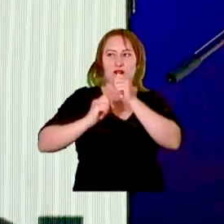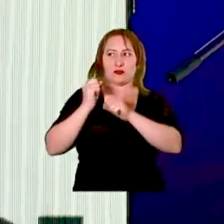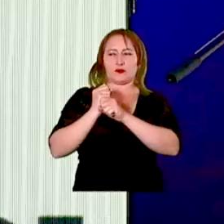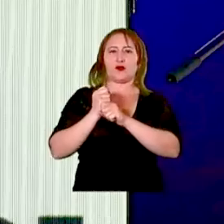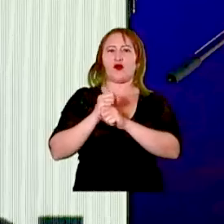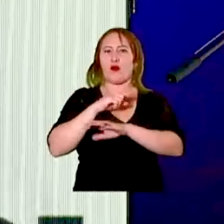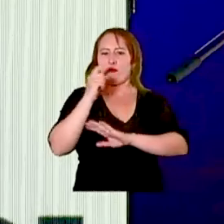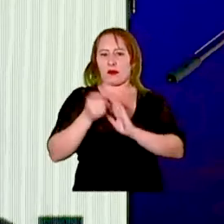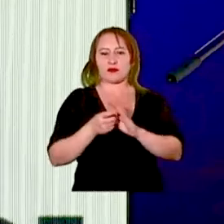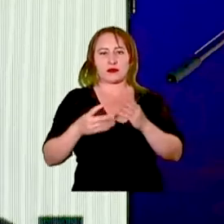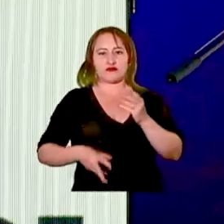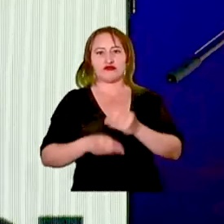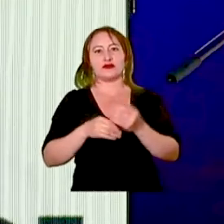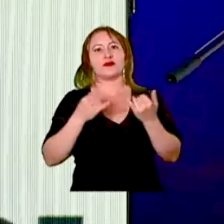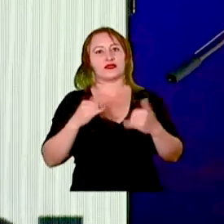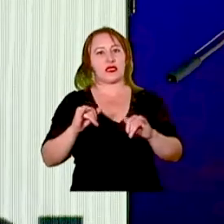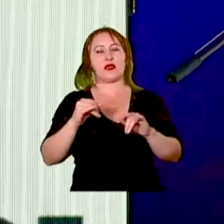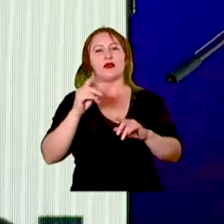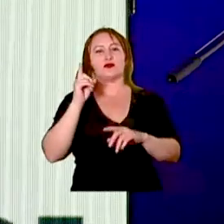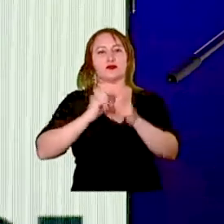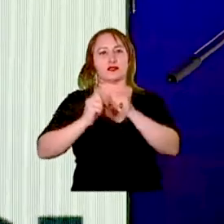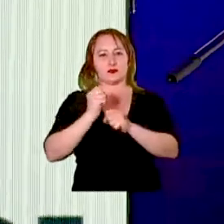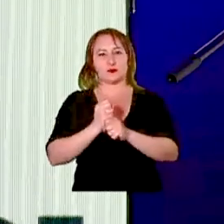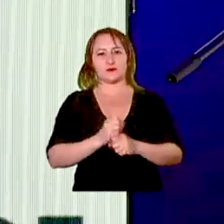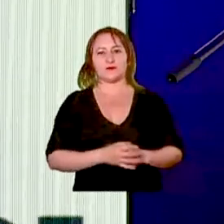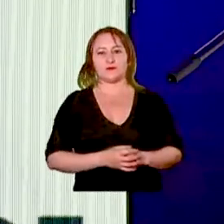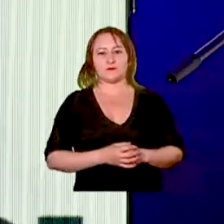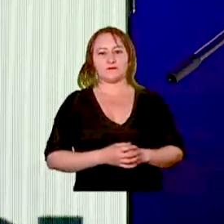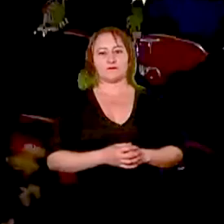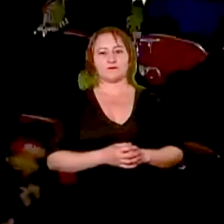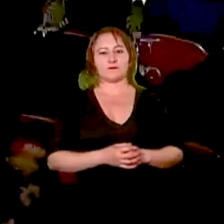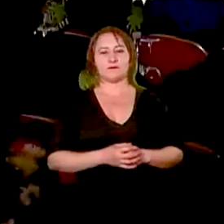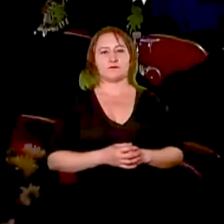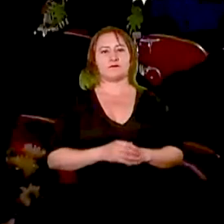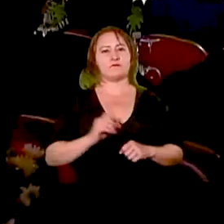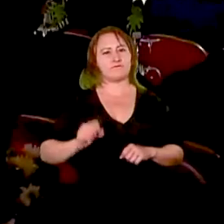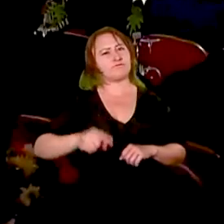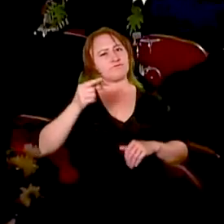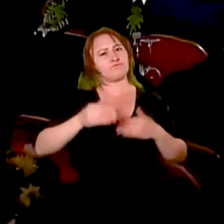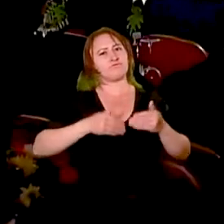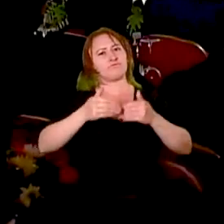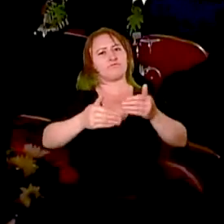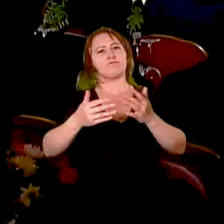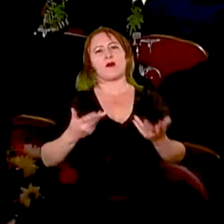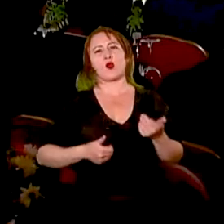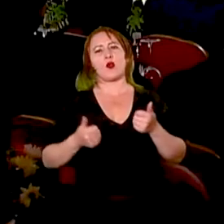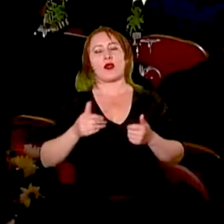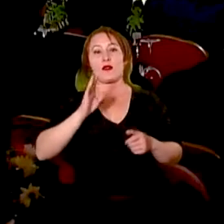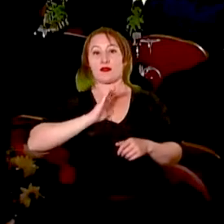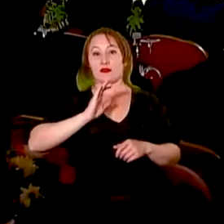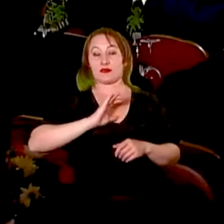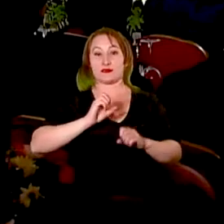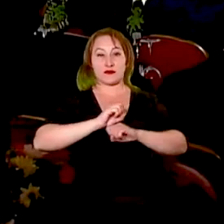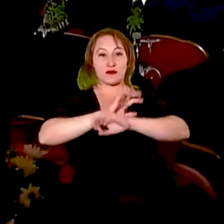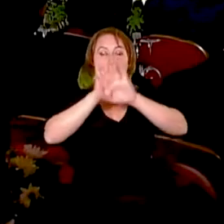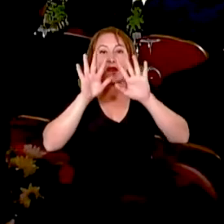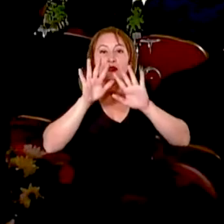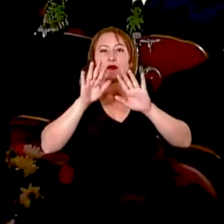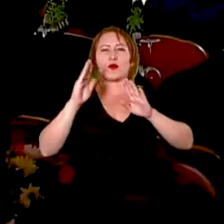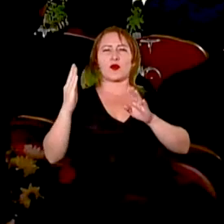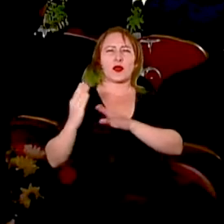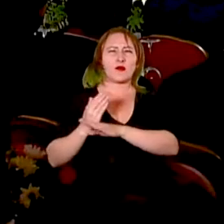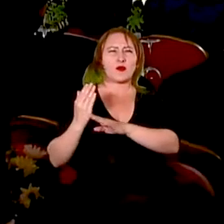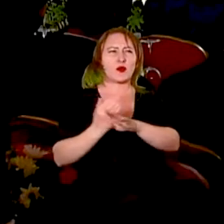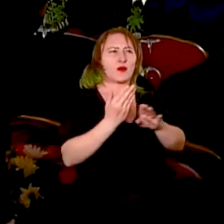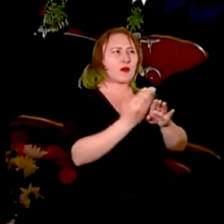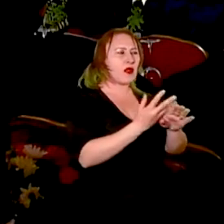y la completamos ya el año pasado también. Y esa primera etapa fue una caracterización clara de todas las